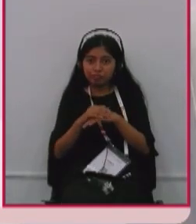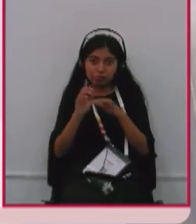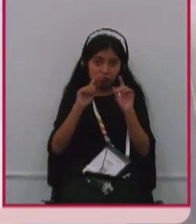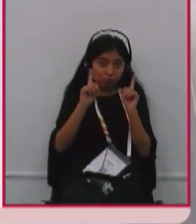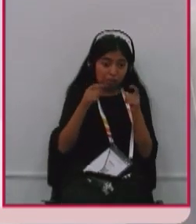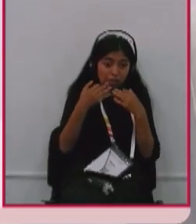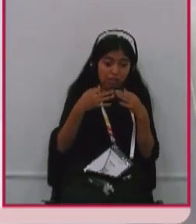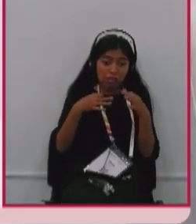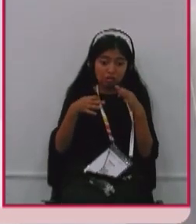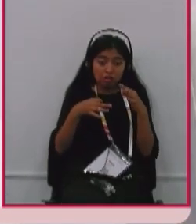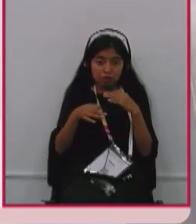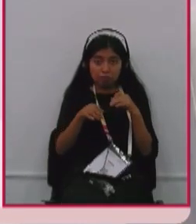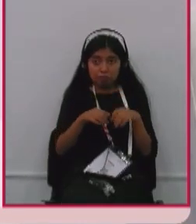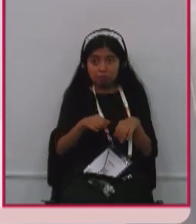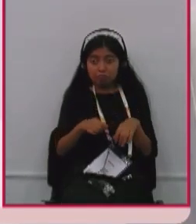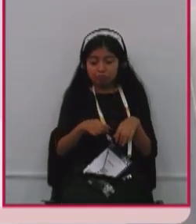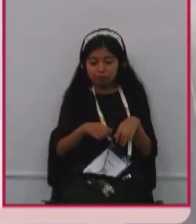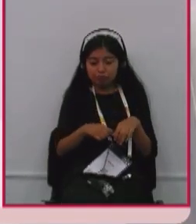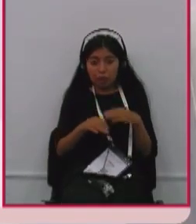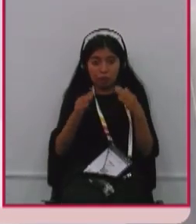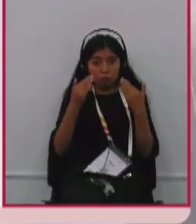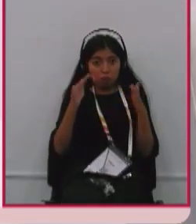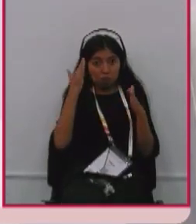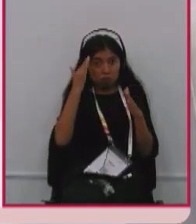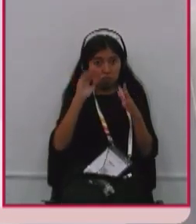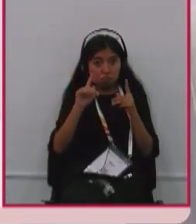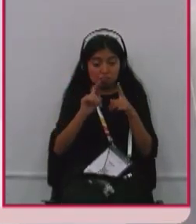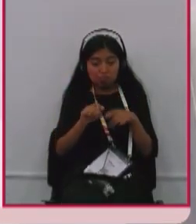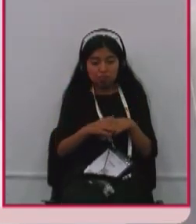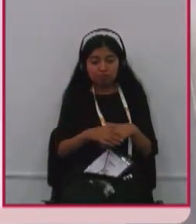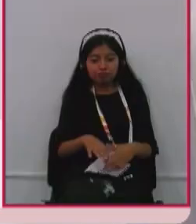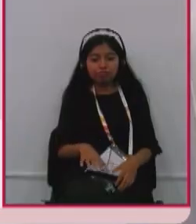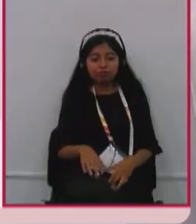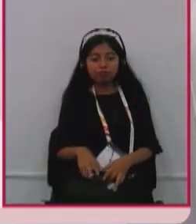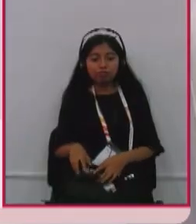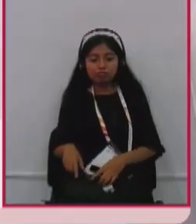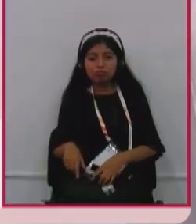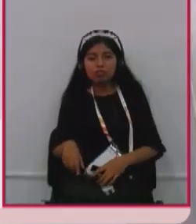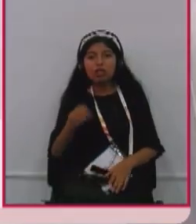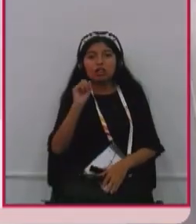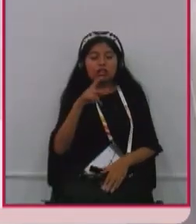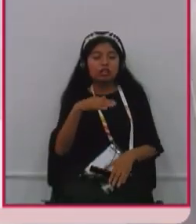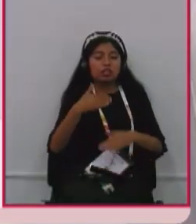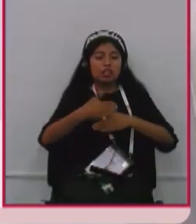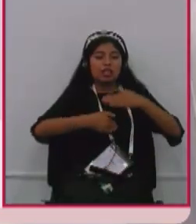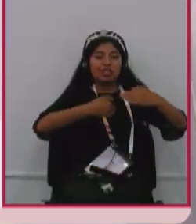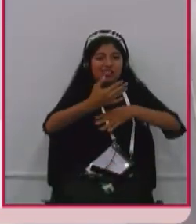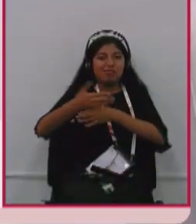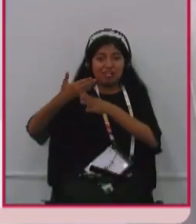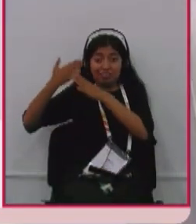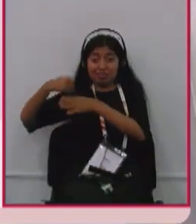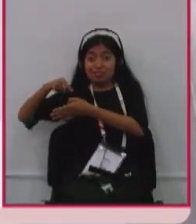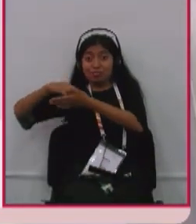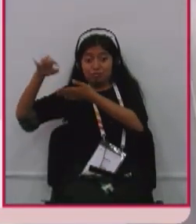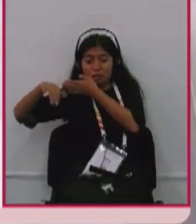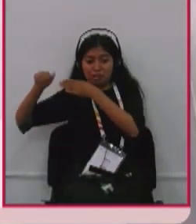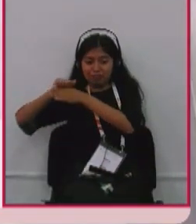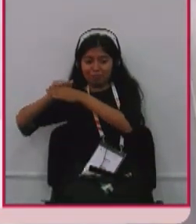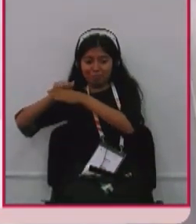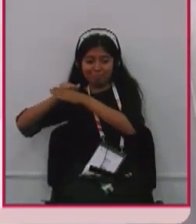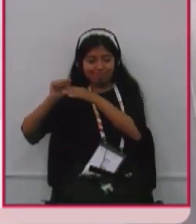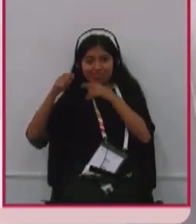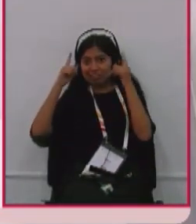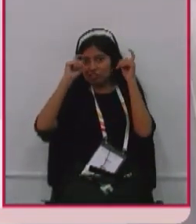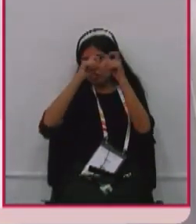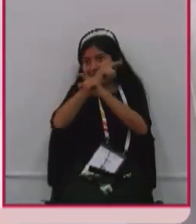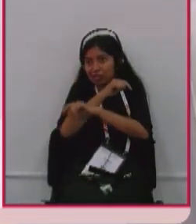podrían haber determinado o algo por el estilo. Bueno, en la etapa piloto es un poco difícil llegar